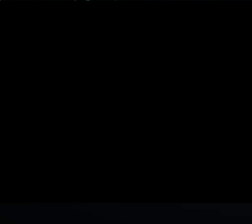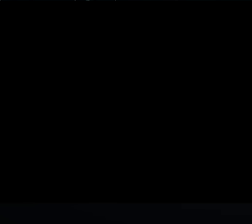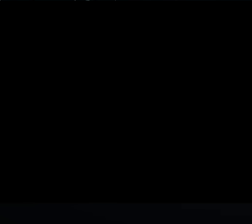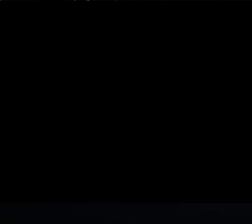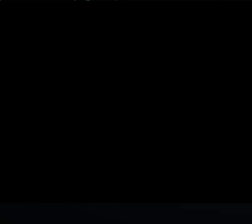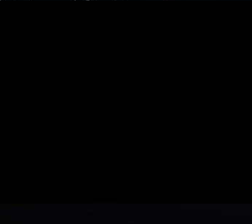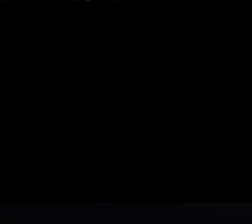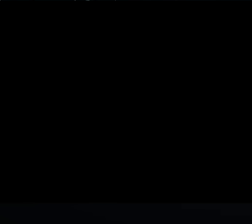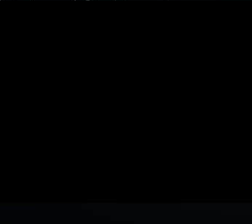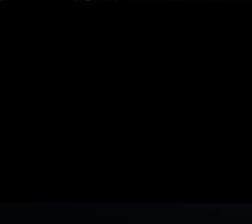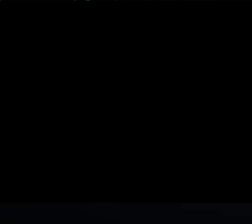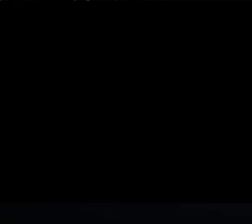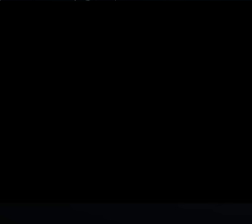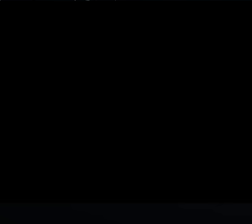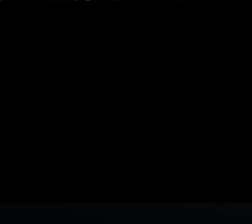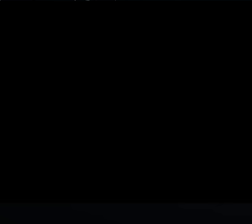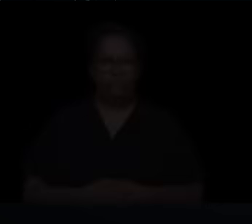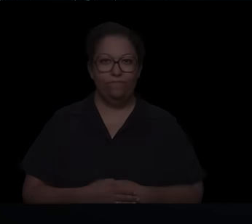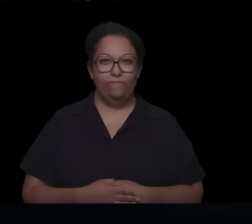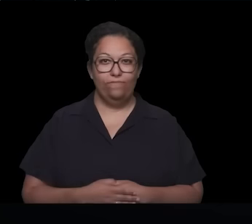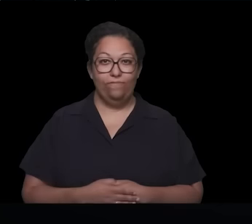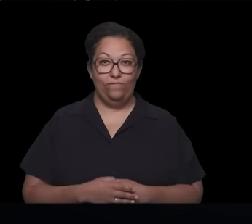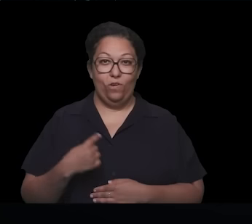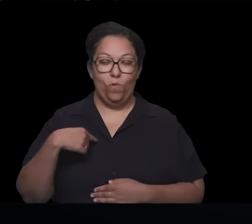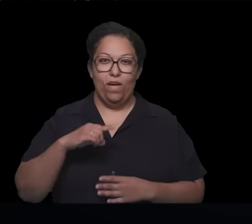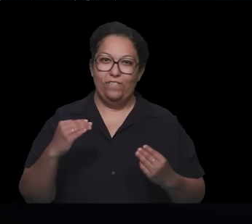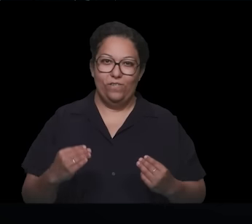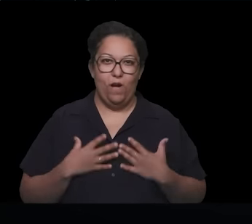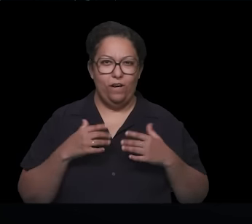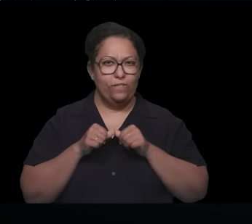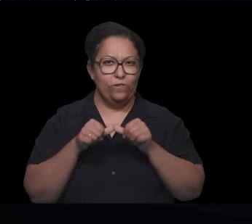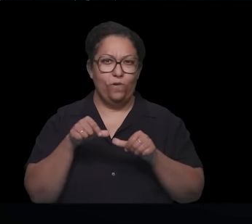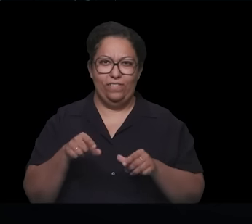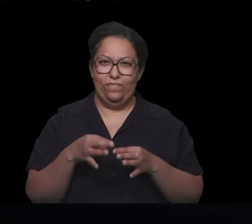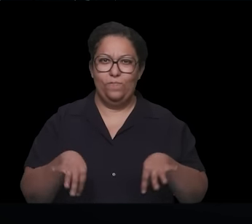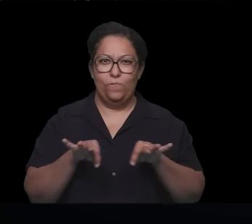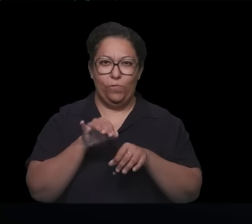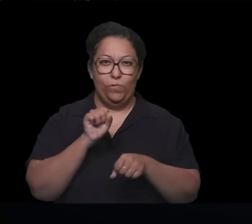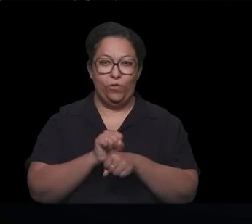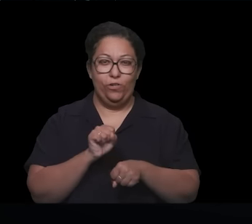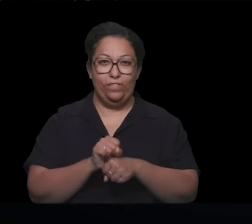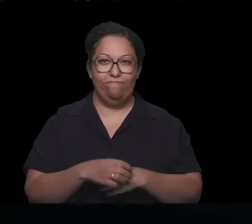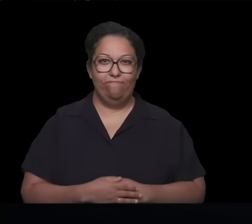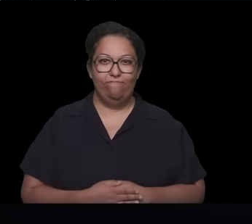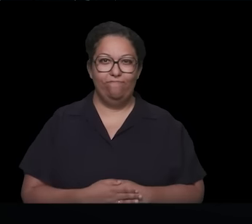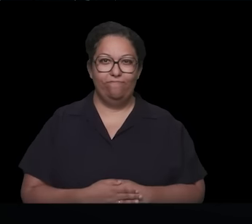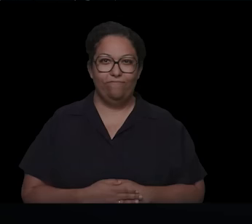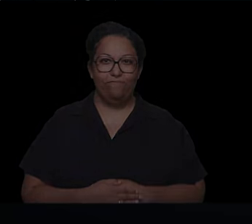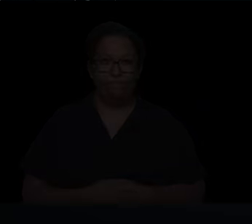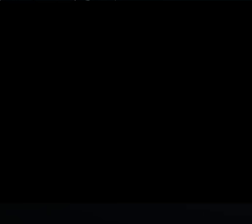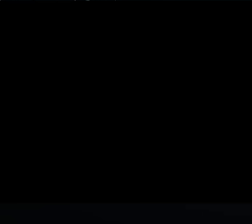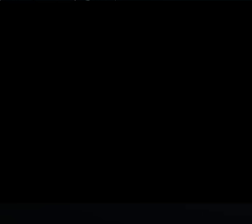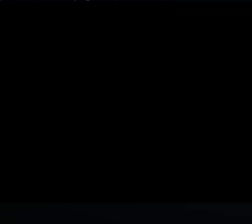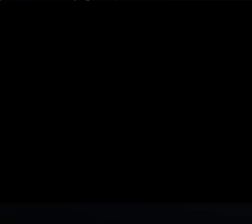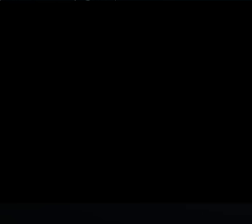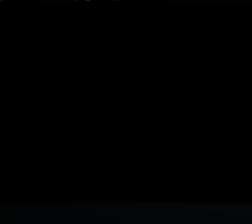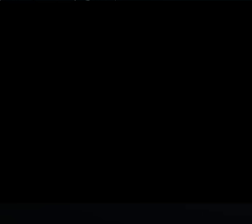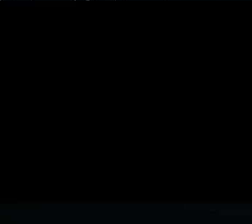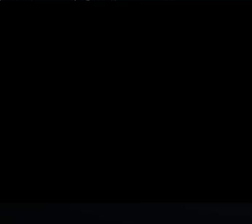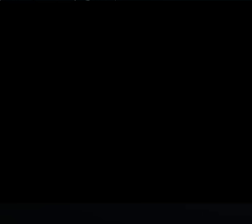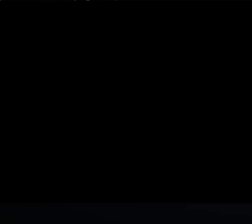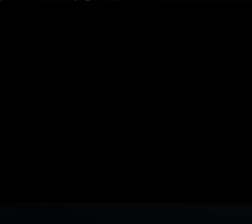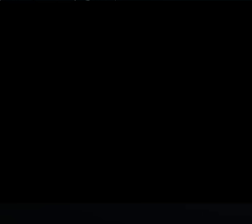nuestra imaginación. Dos. Elmo! We are inspired to continue this vital work. Sentir bien a Elmo.